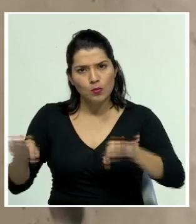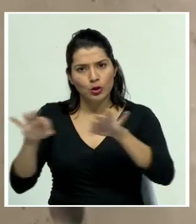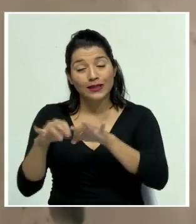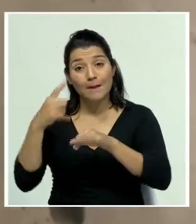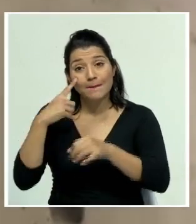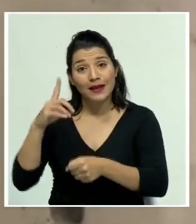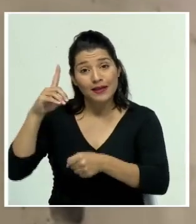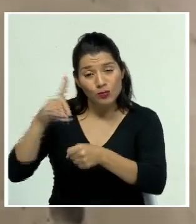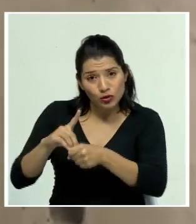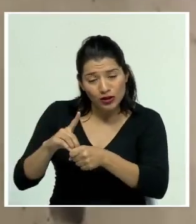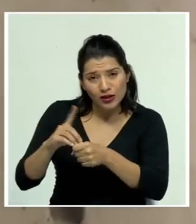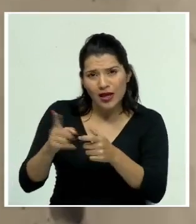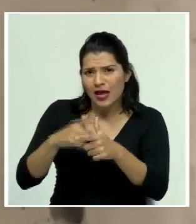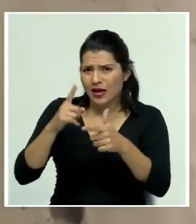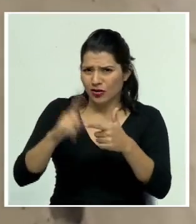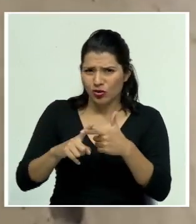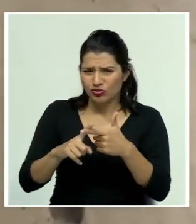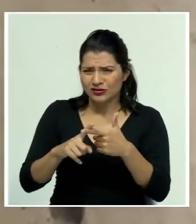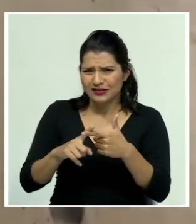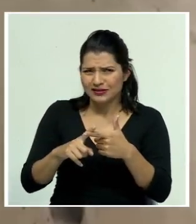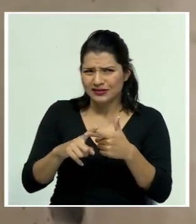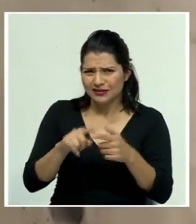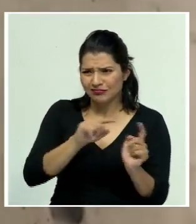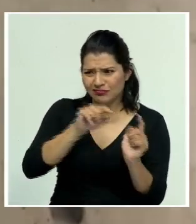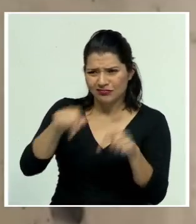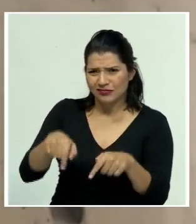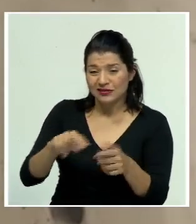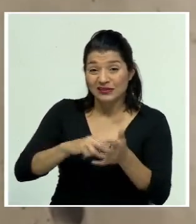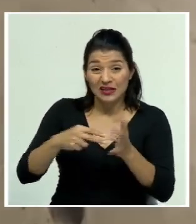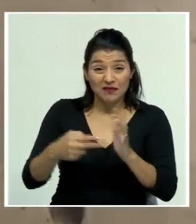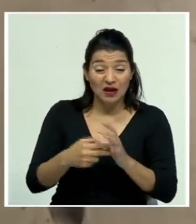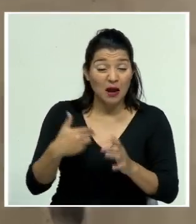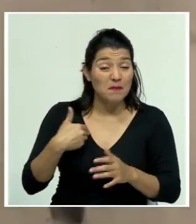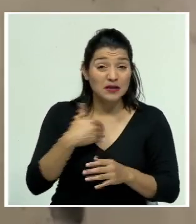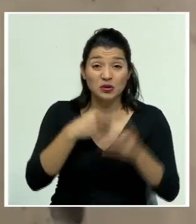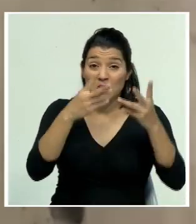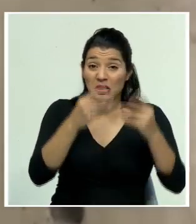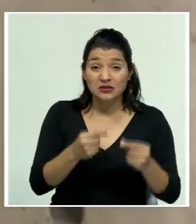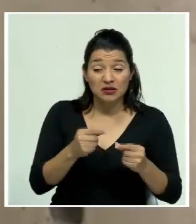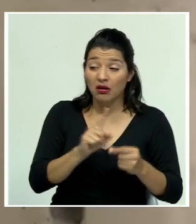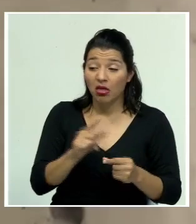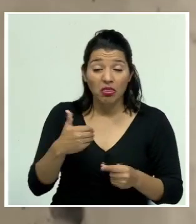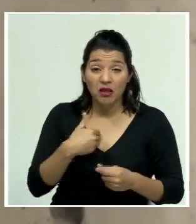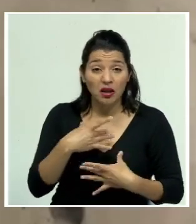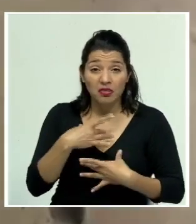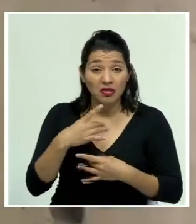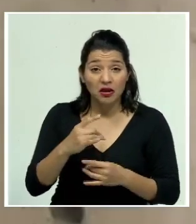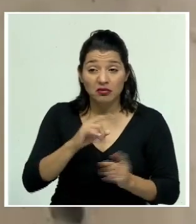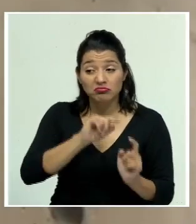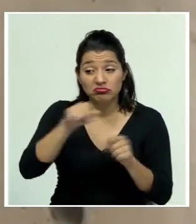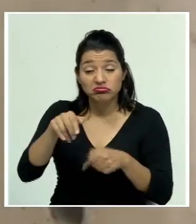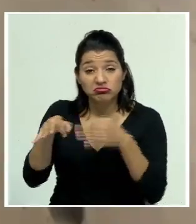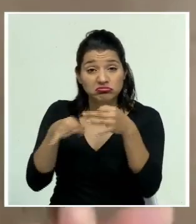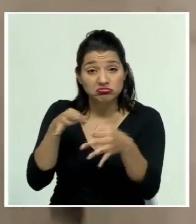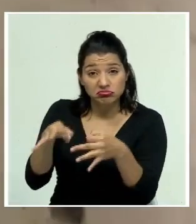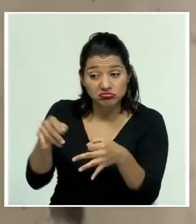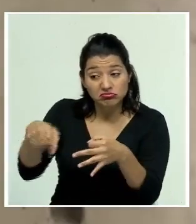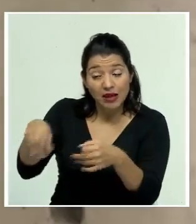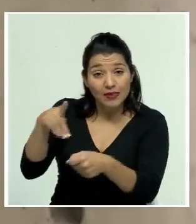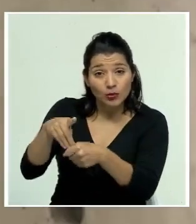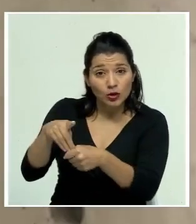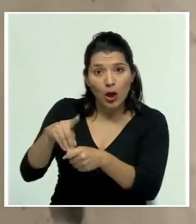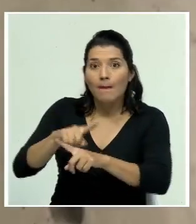diputados, refleja que no existe un interés de parte del Ministerio de Hacienda en venir y rendir cuentas claras a no solo los diputados, sino a todos